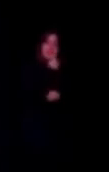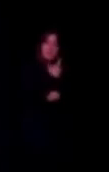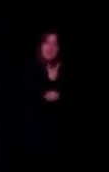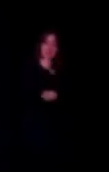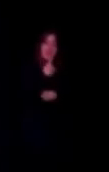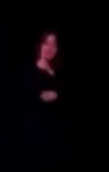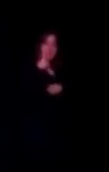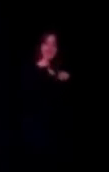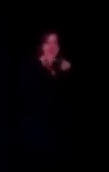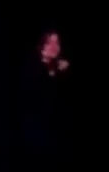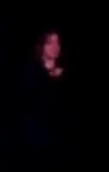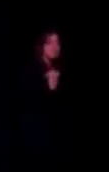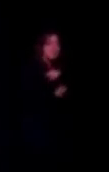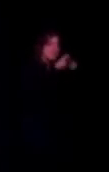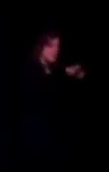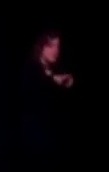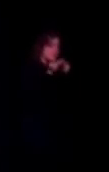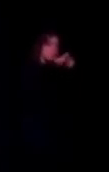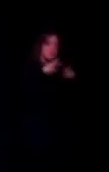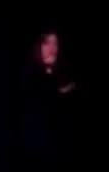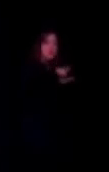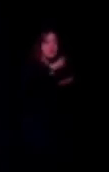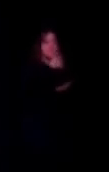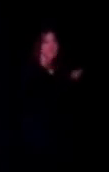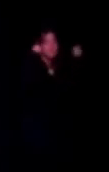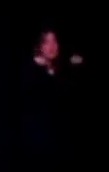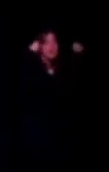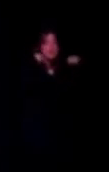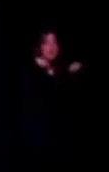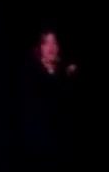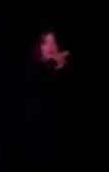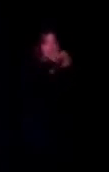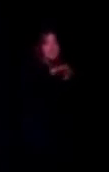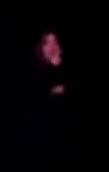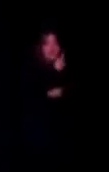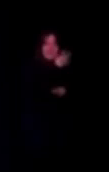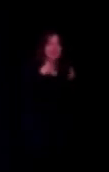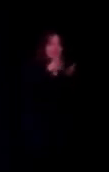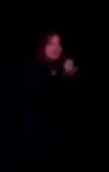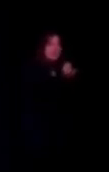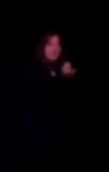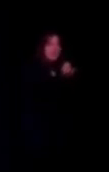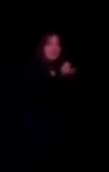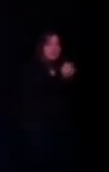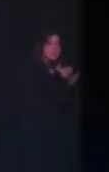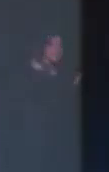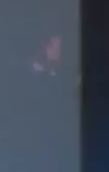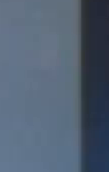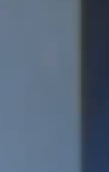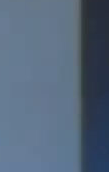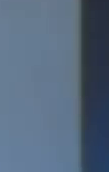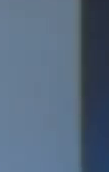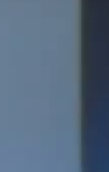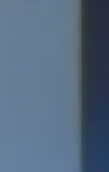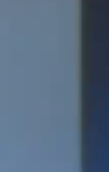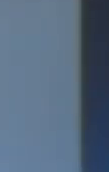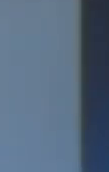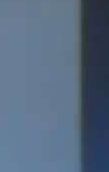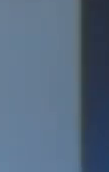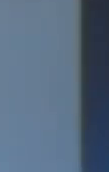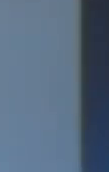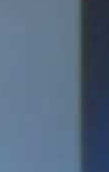con independencia de que siempre habrá la necesaria ambición e intentar cumplir cosas que a lo mejor luego no podemos cumplirla. No